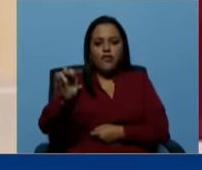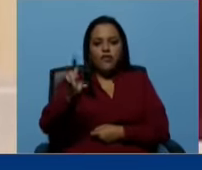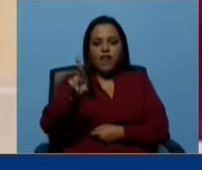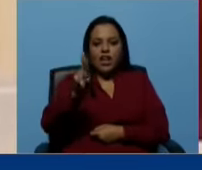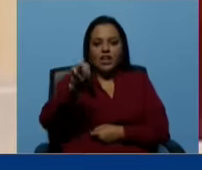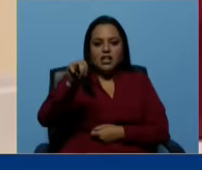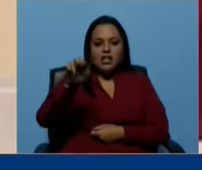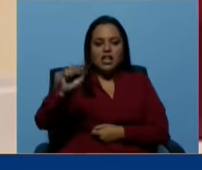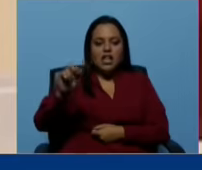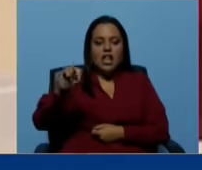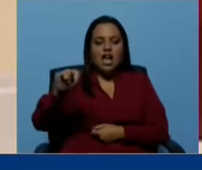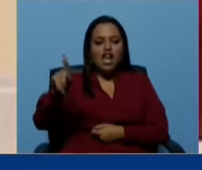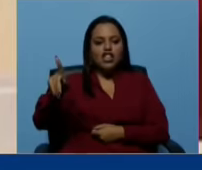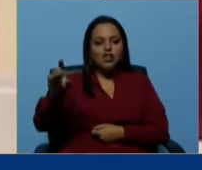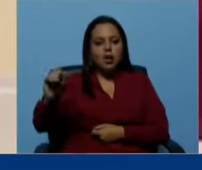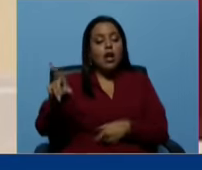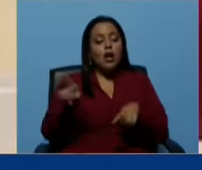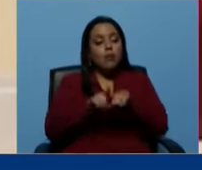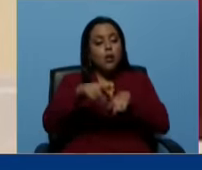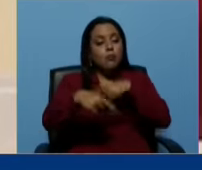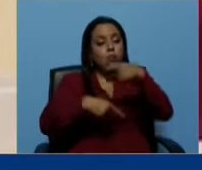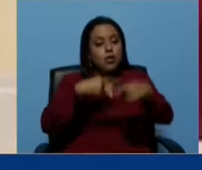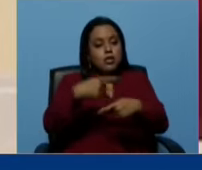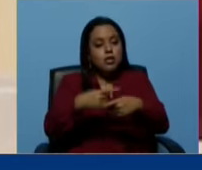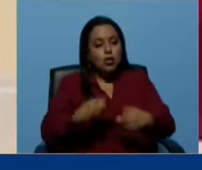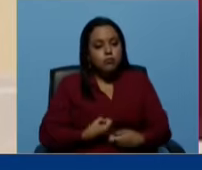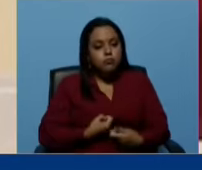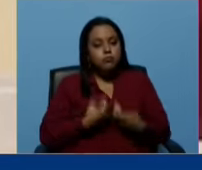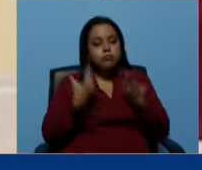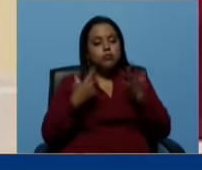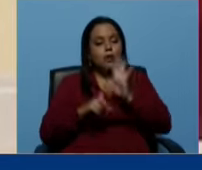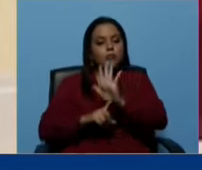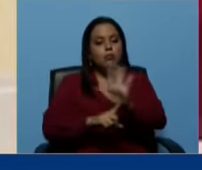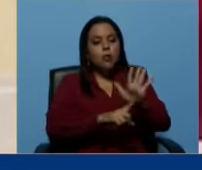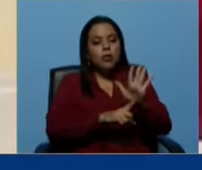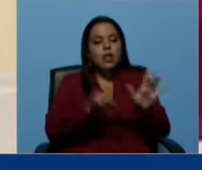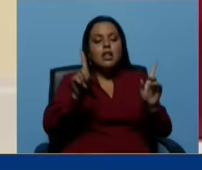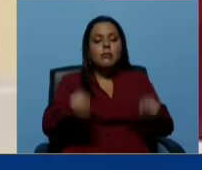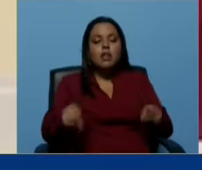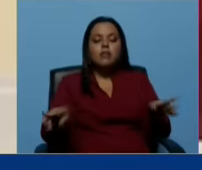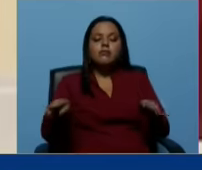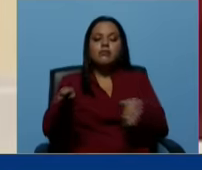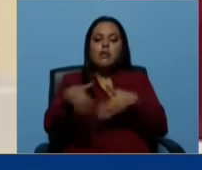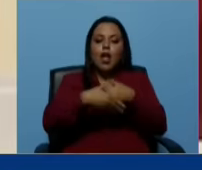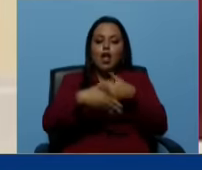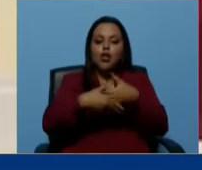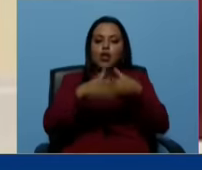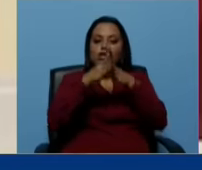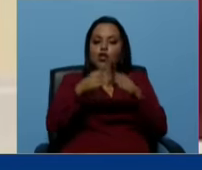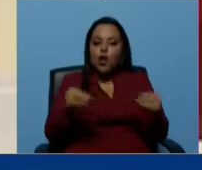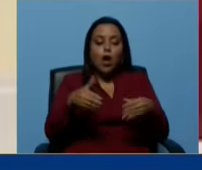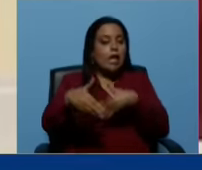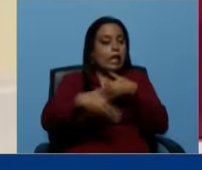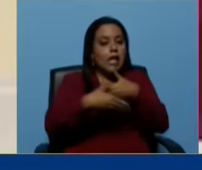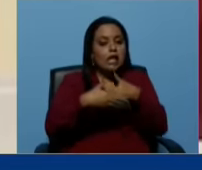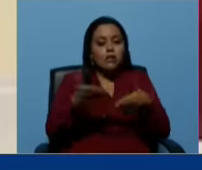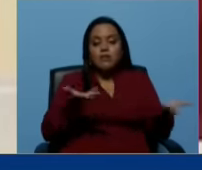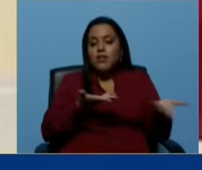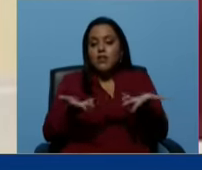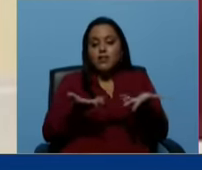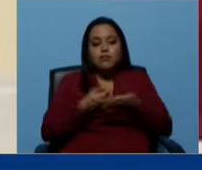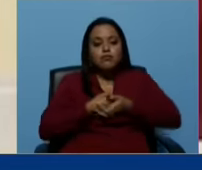proceso para que se exprese y manifieste, y sobre todo con las redes sociales, todas, todas al servicio del odio y el